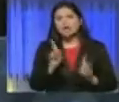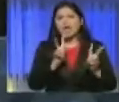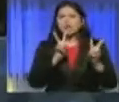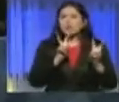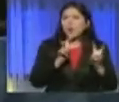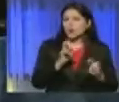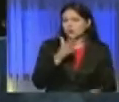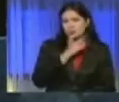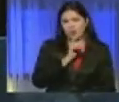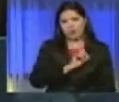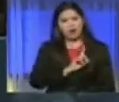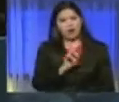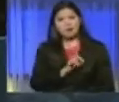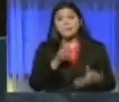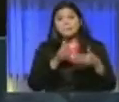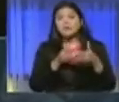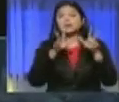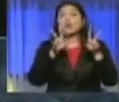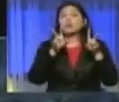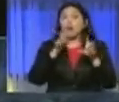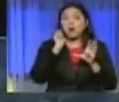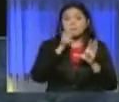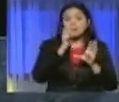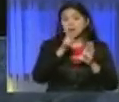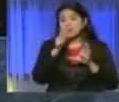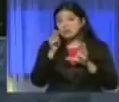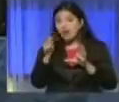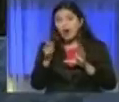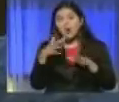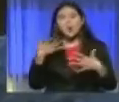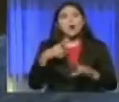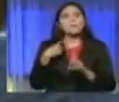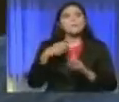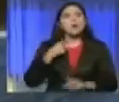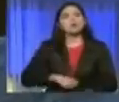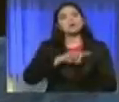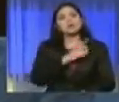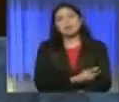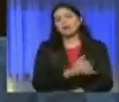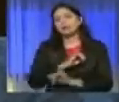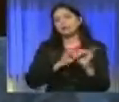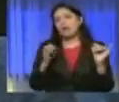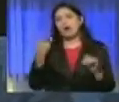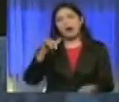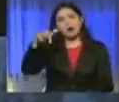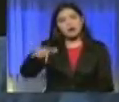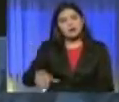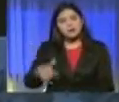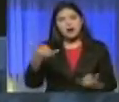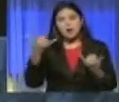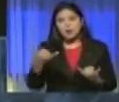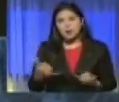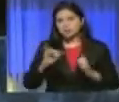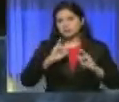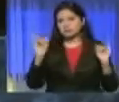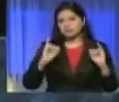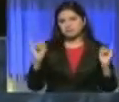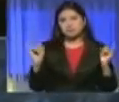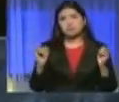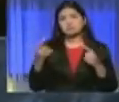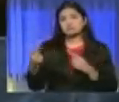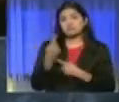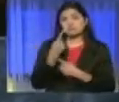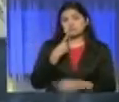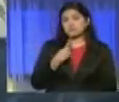ni existen aperturas de nuevas minas, sencillamente minas de gran potencial que ya existían en este momento, acatando todas las